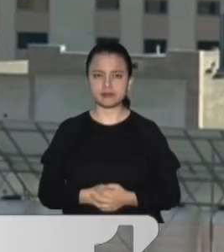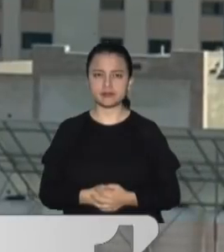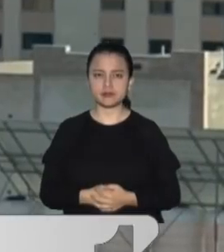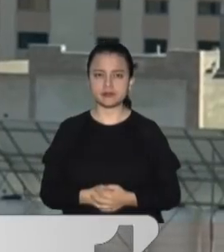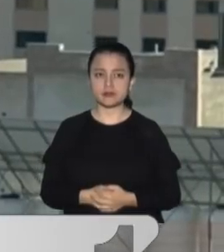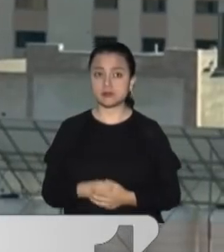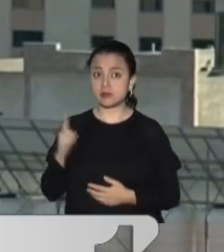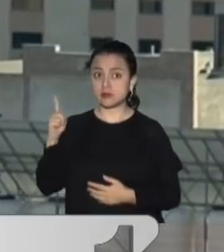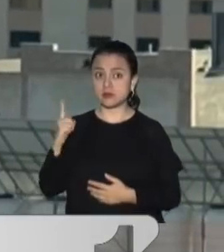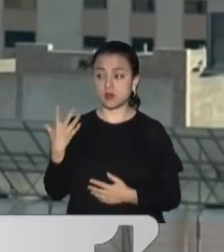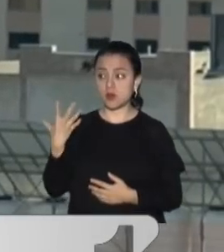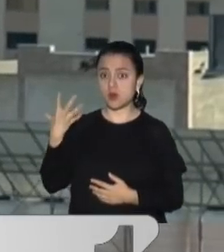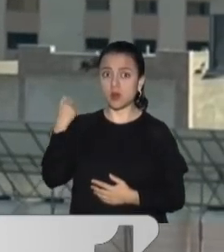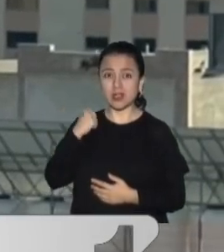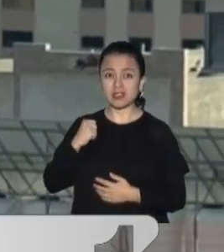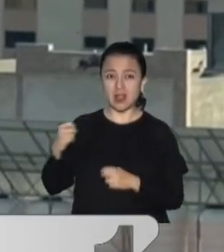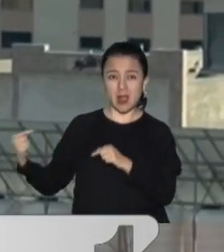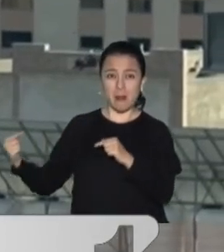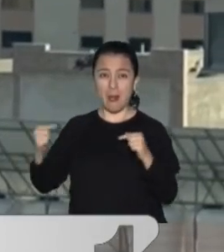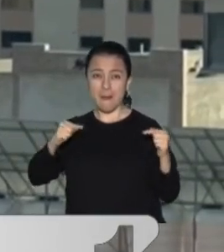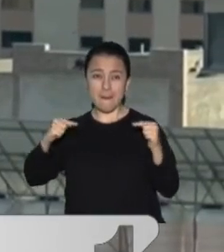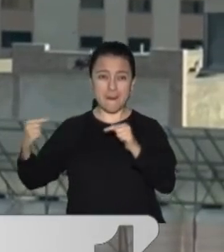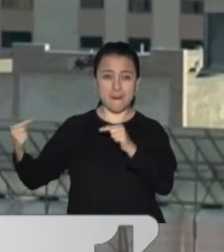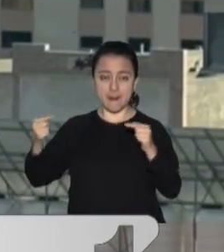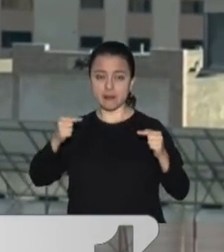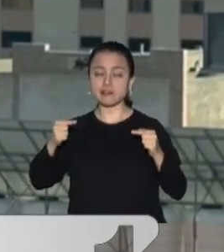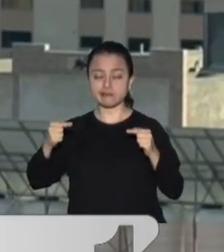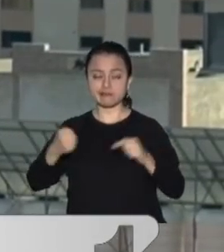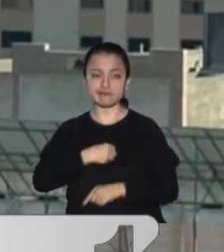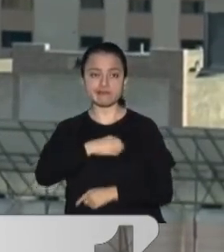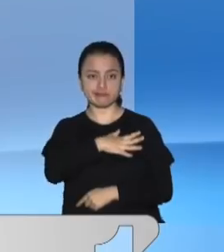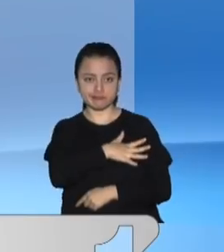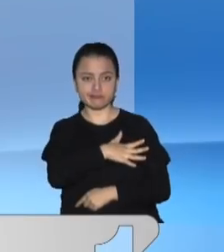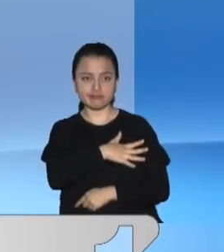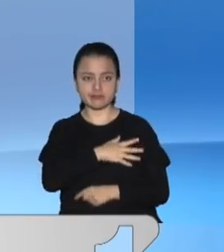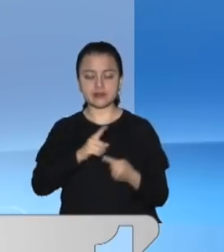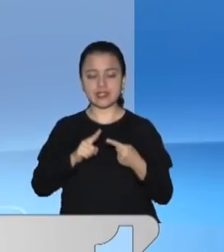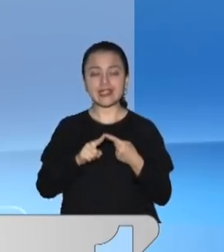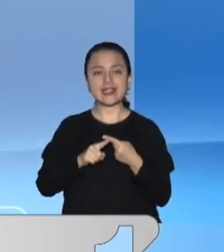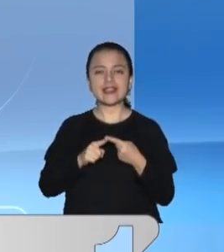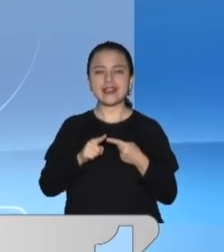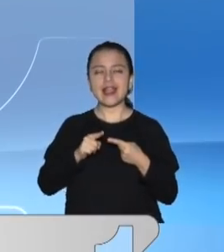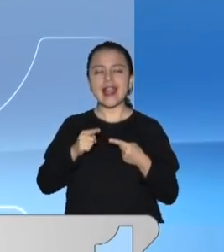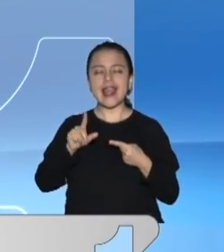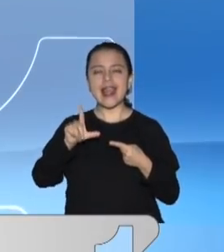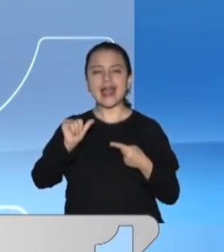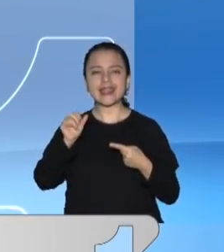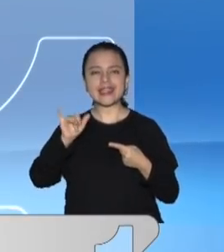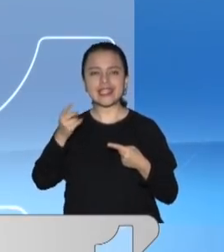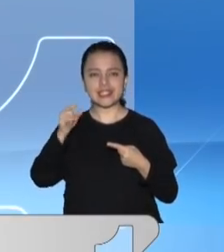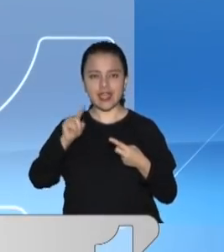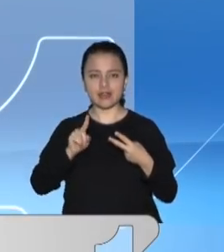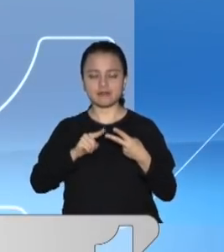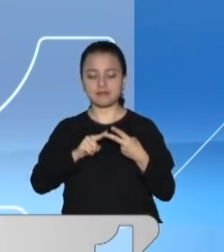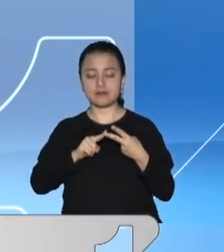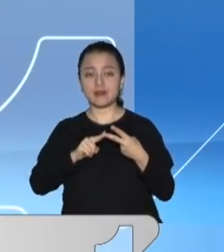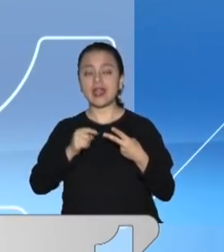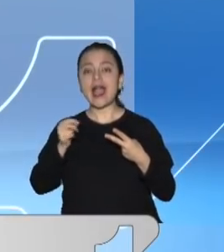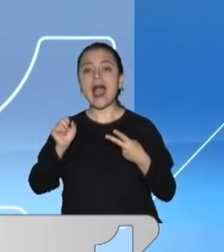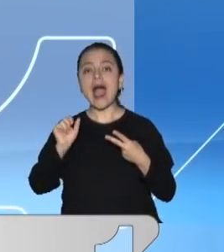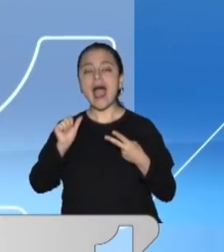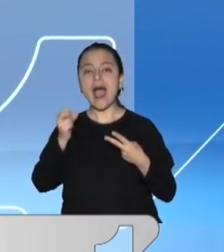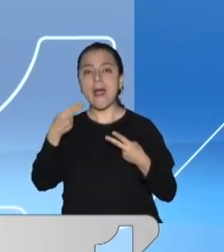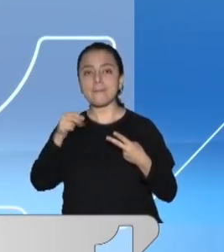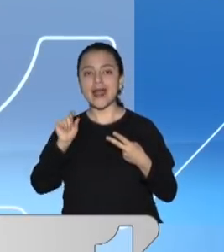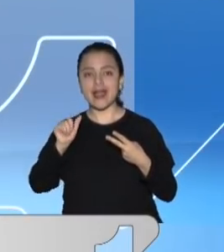Desde que comenzó el conflicto, los grupos terroristas palestinos, entre ellos Hamas y la Yihad Islámica, dispararon más de